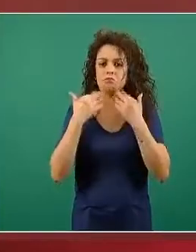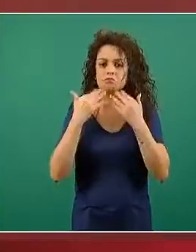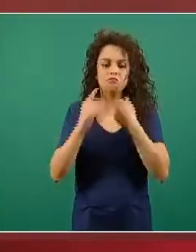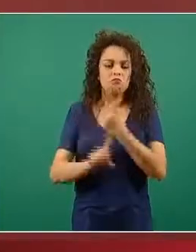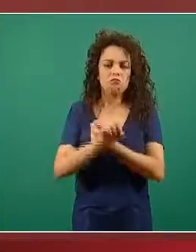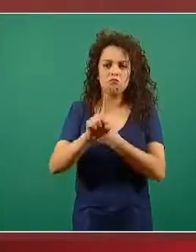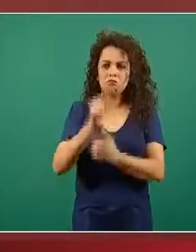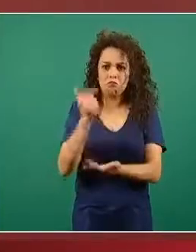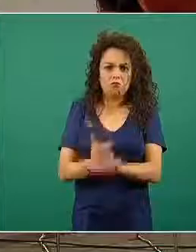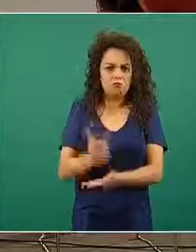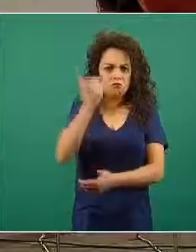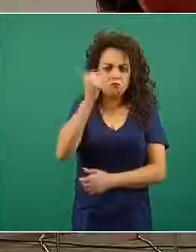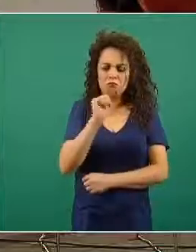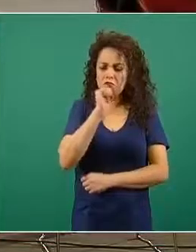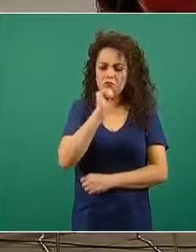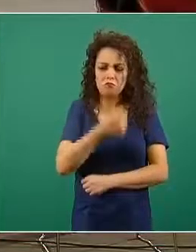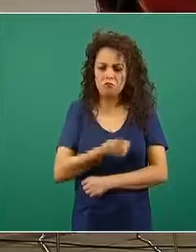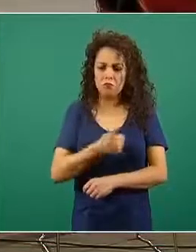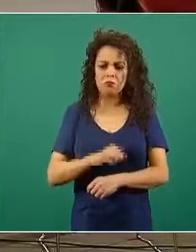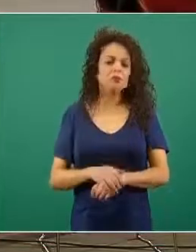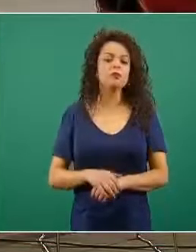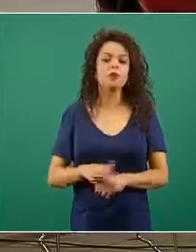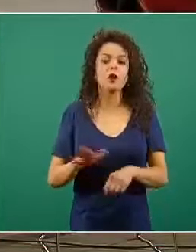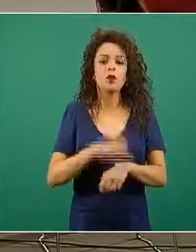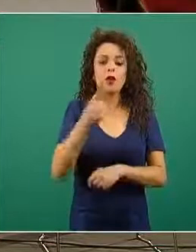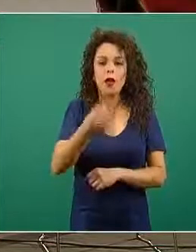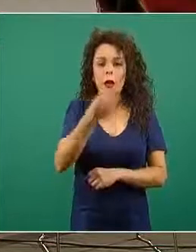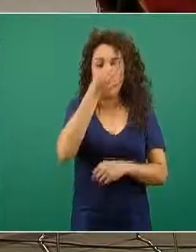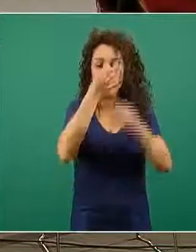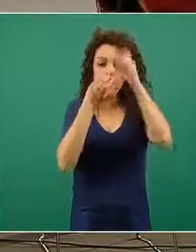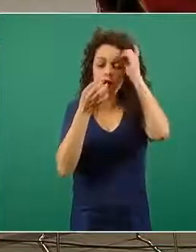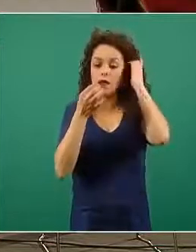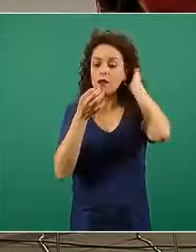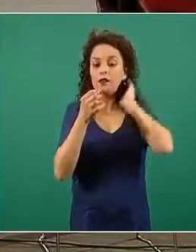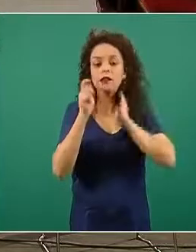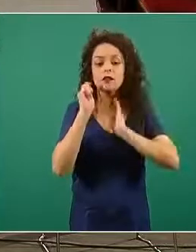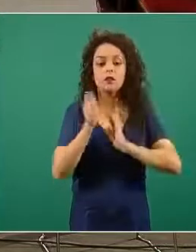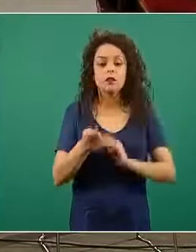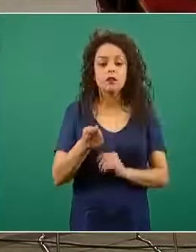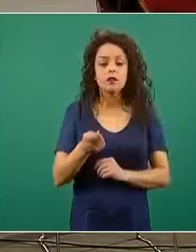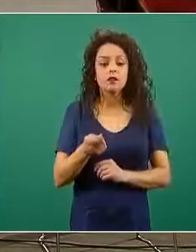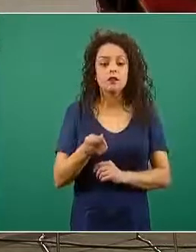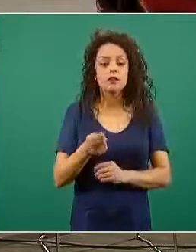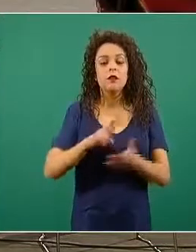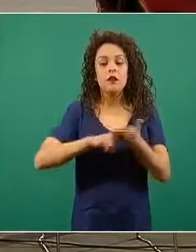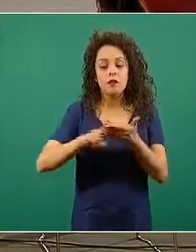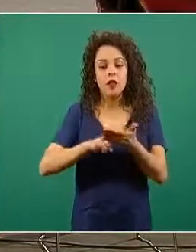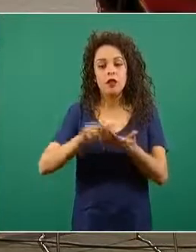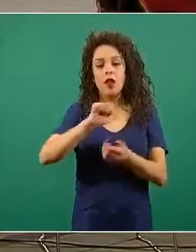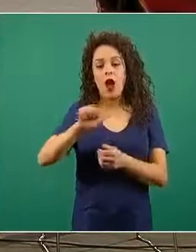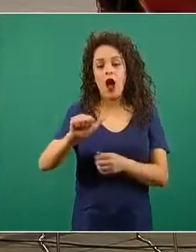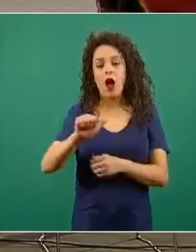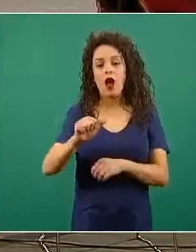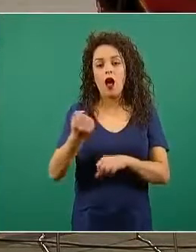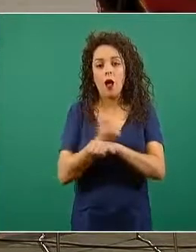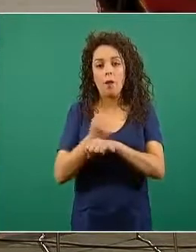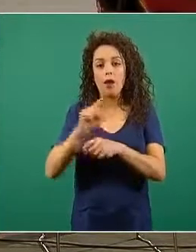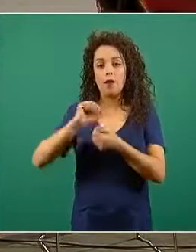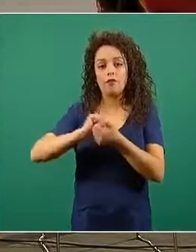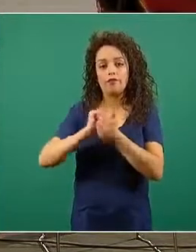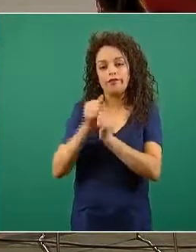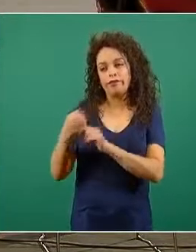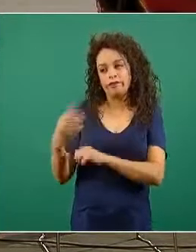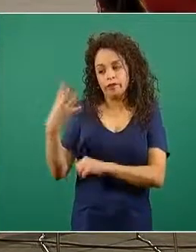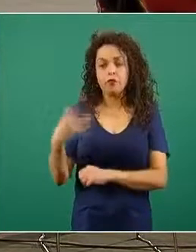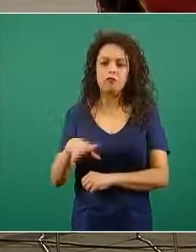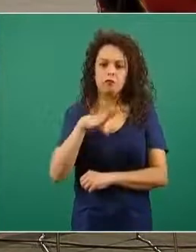mayor en la medida en que es apenas por un par de puntos por los que ha transitado de verde a amarillo y todavía existe una buena